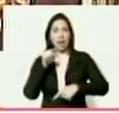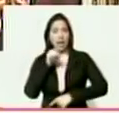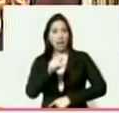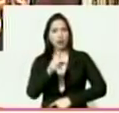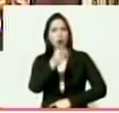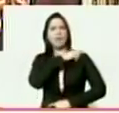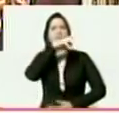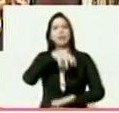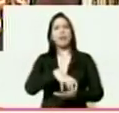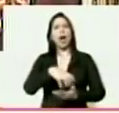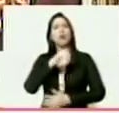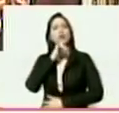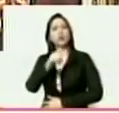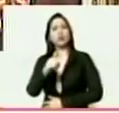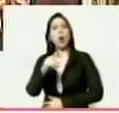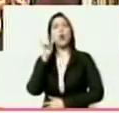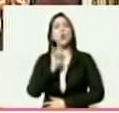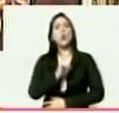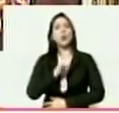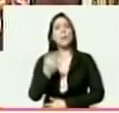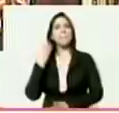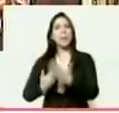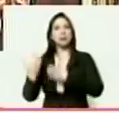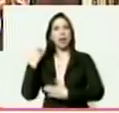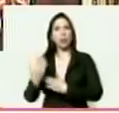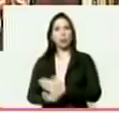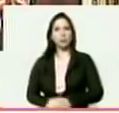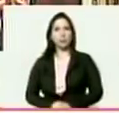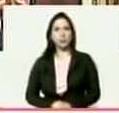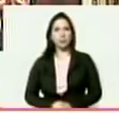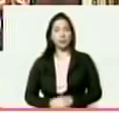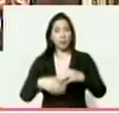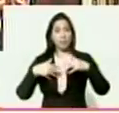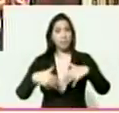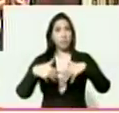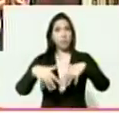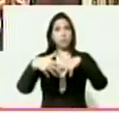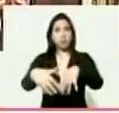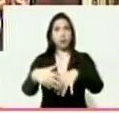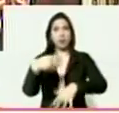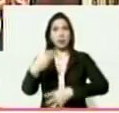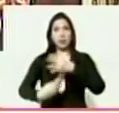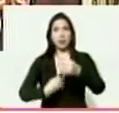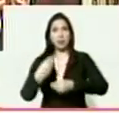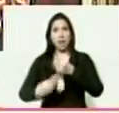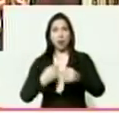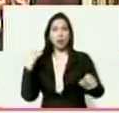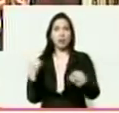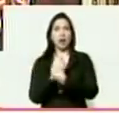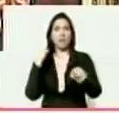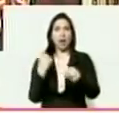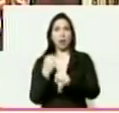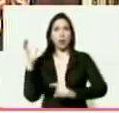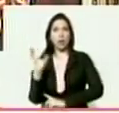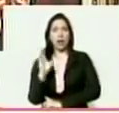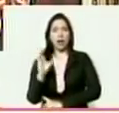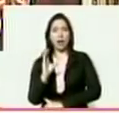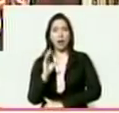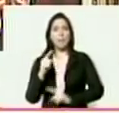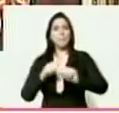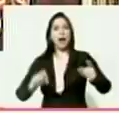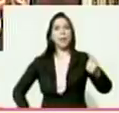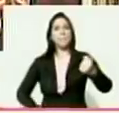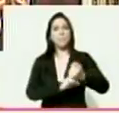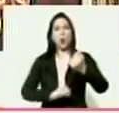Estado, anuncié el lunes pasado, en la marcha que hicieron los trabajadores de Caracas para apoyar a